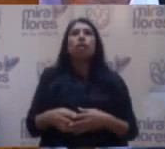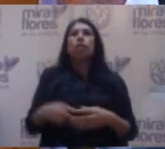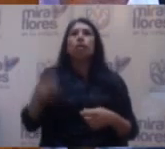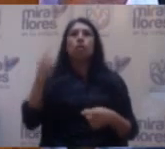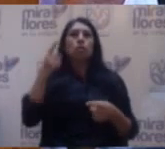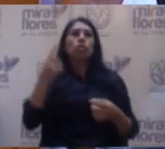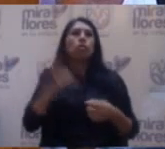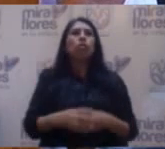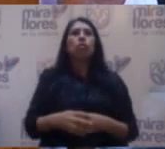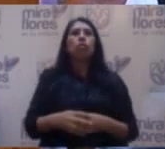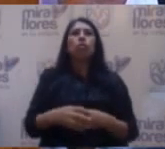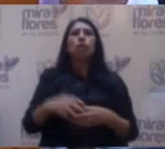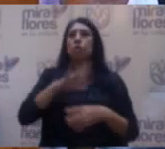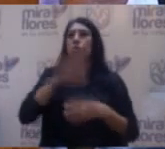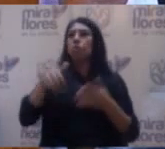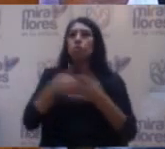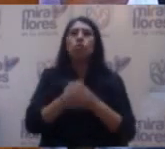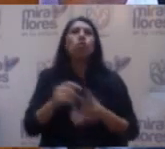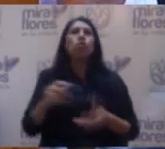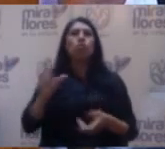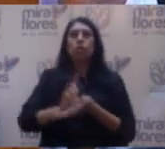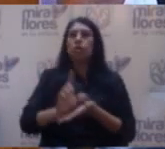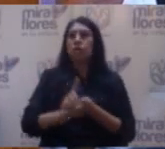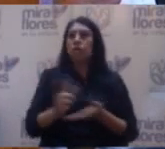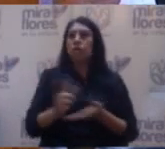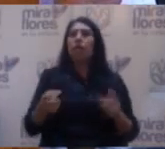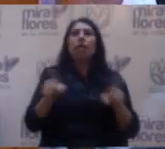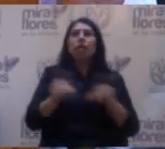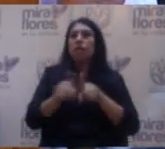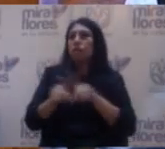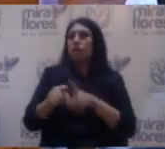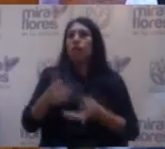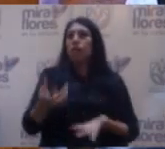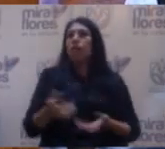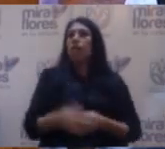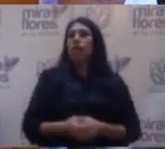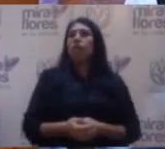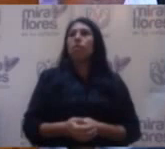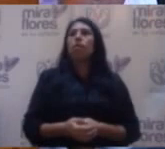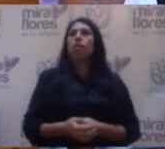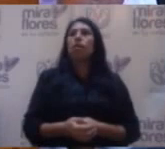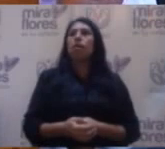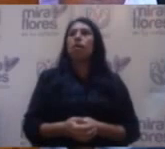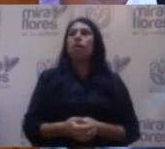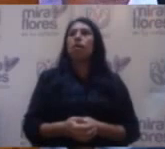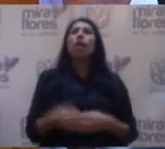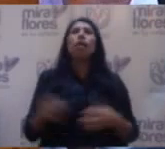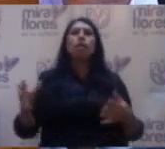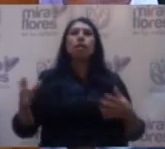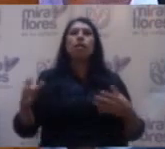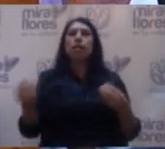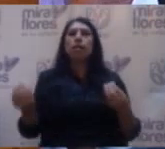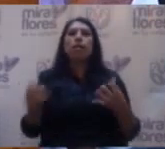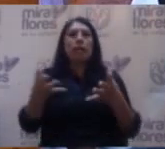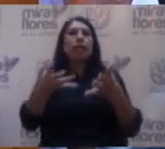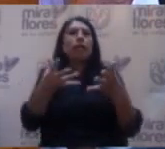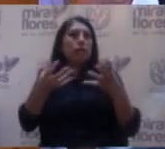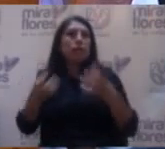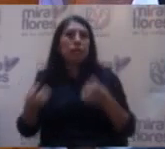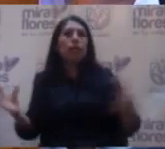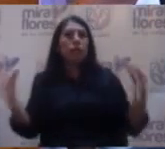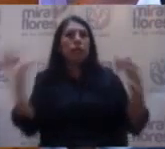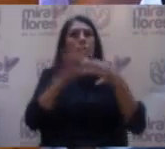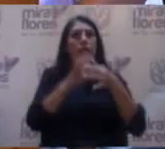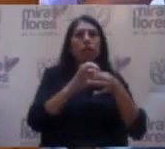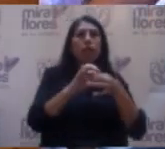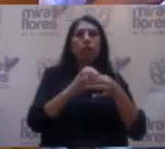necesario llegar a los pueblos. Esta vez yo creo que ya no es necesario para eso, sino simplemente el afán de los pueblos de querer hermanarse con